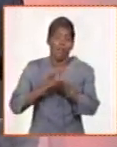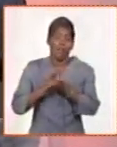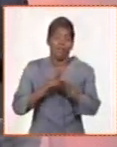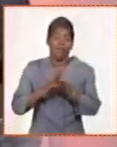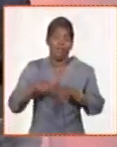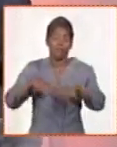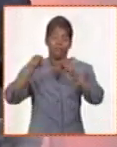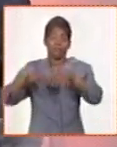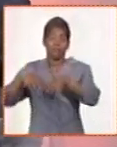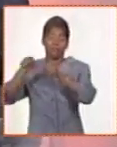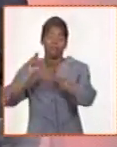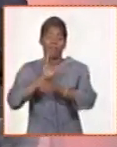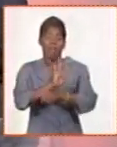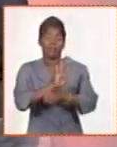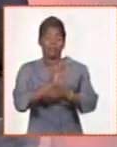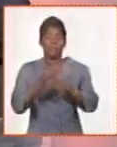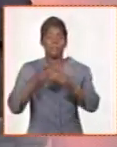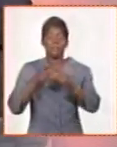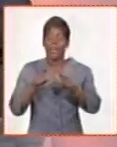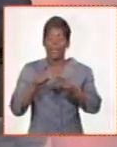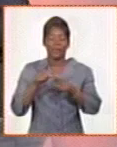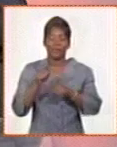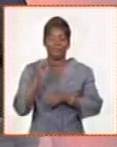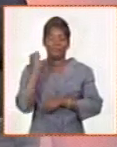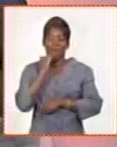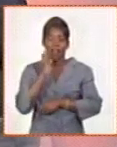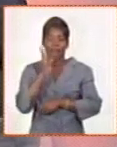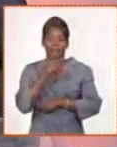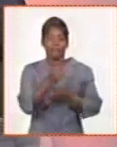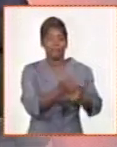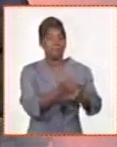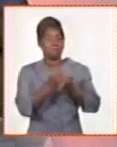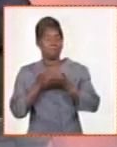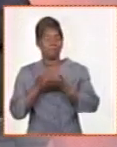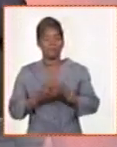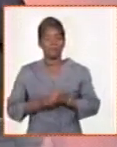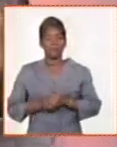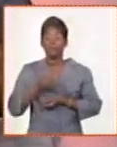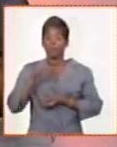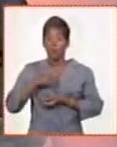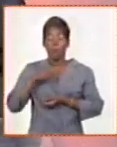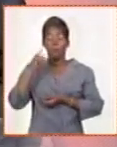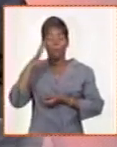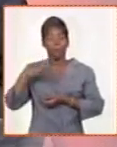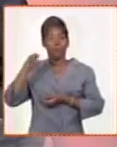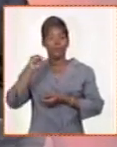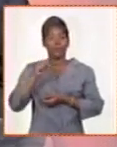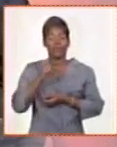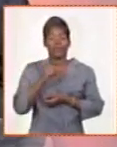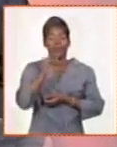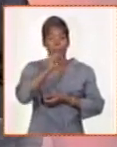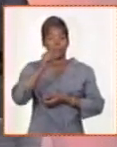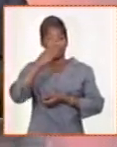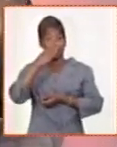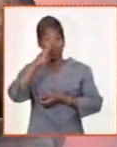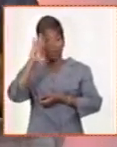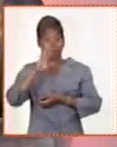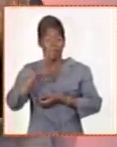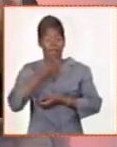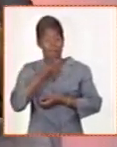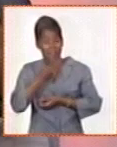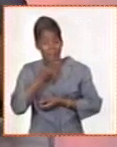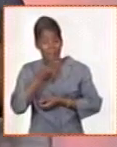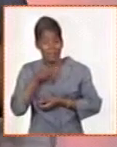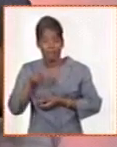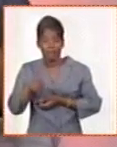los abuelitos en manada se acerquen a nosotros, siempre con lágrimas en los ojos y con